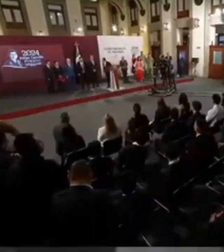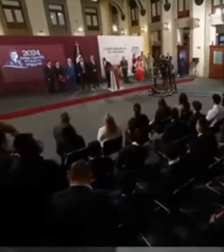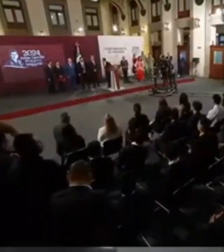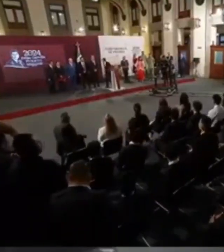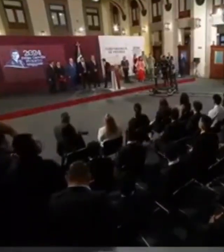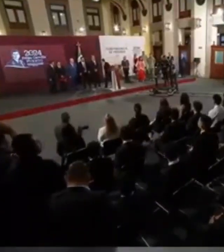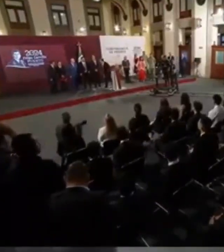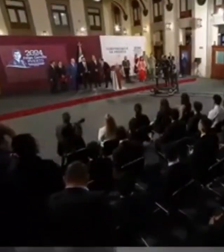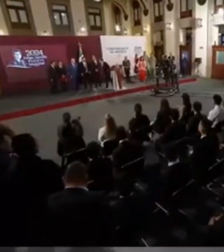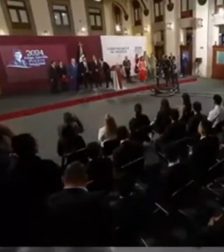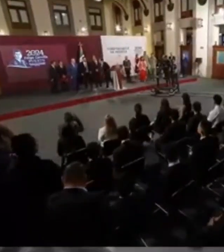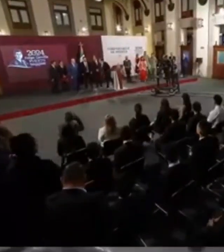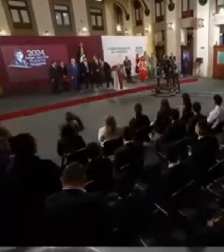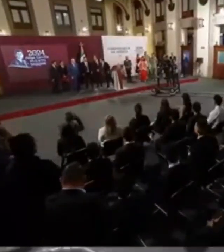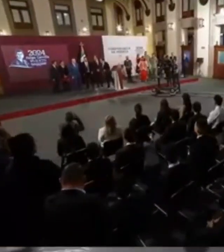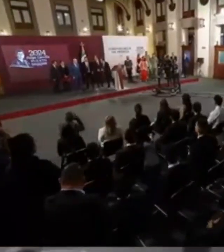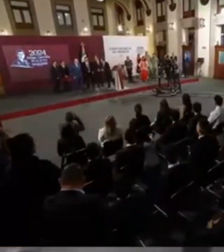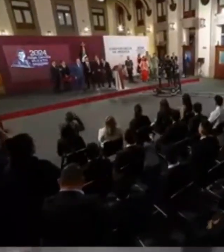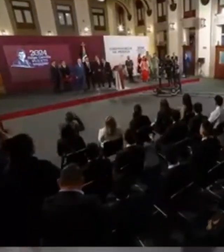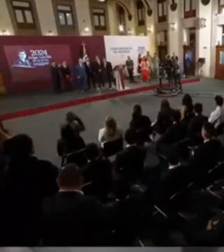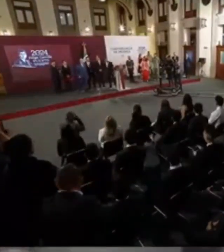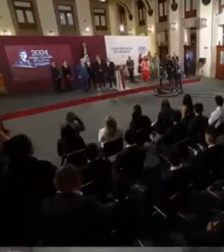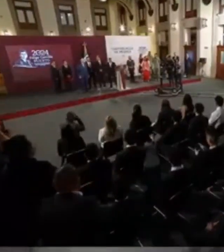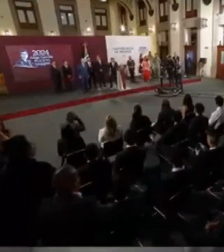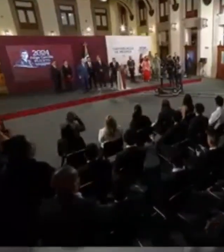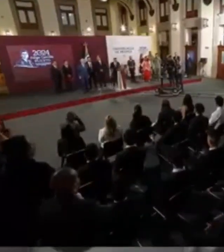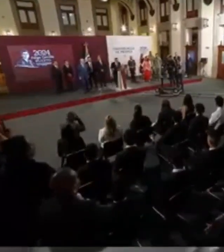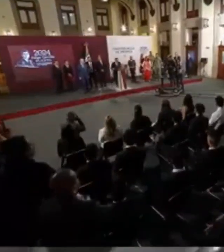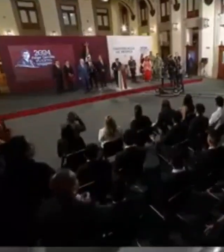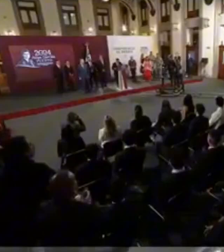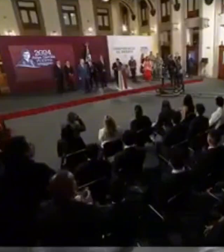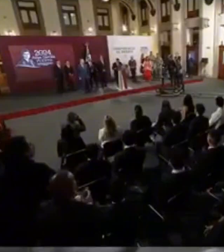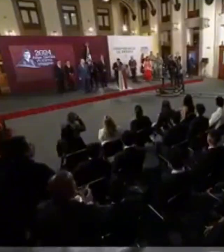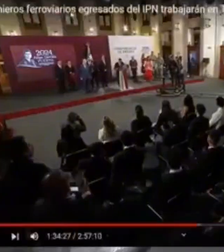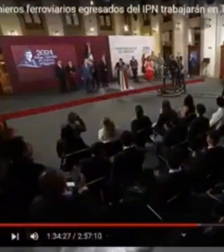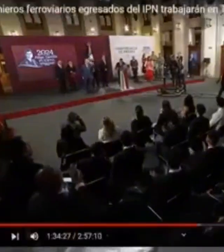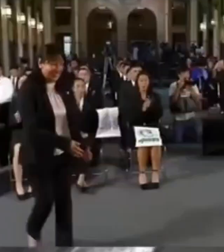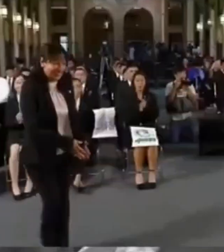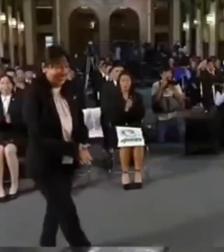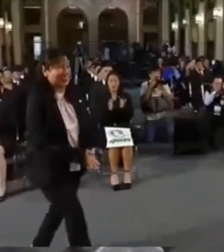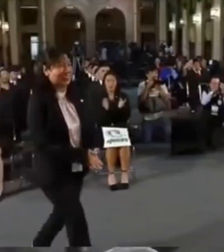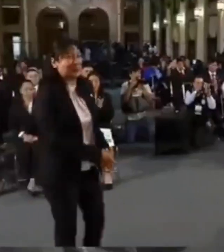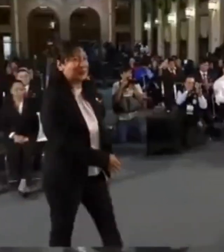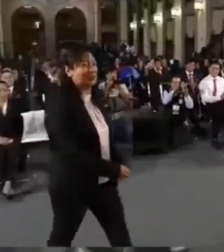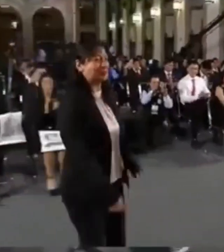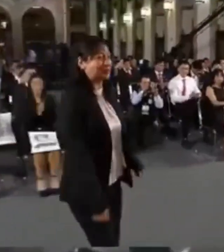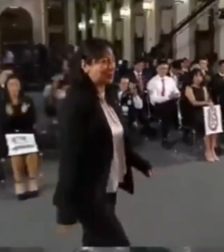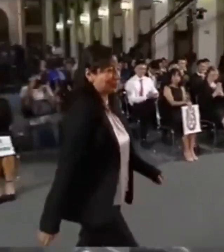¿Qué pasa? Sí. Leticia, por favor.